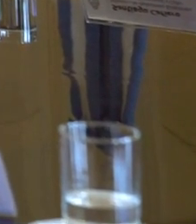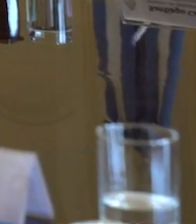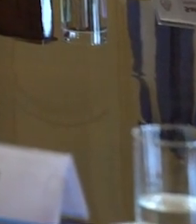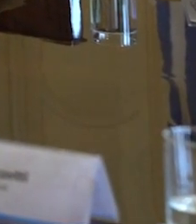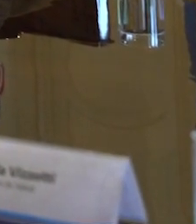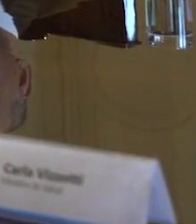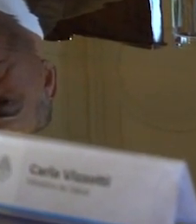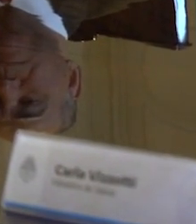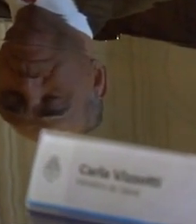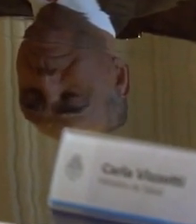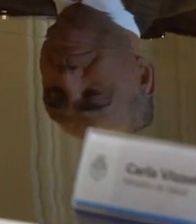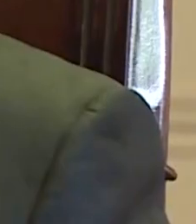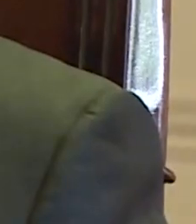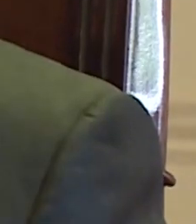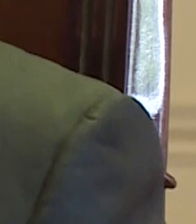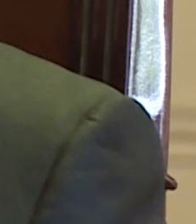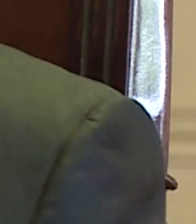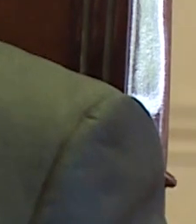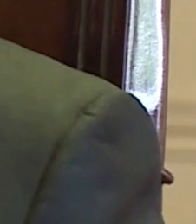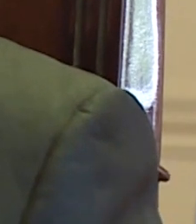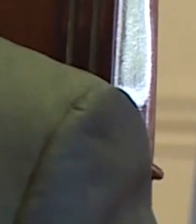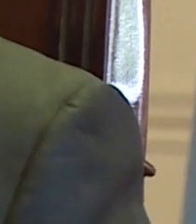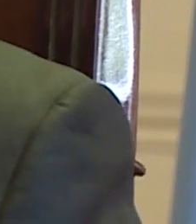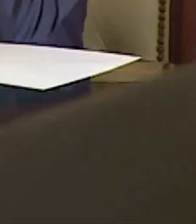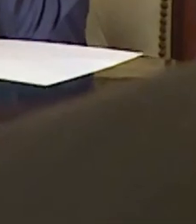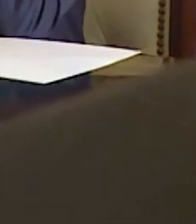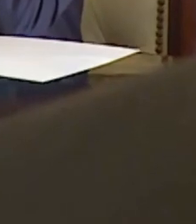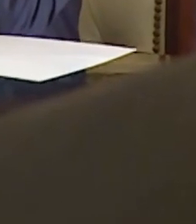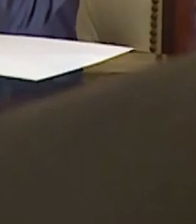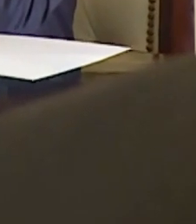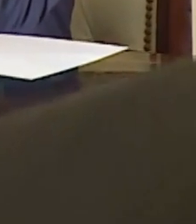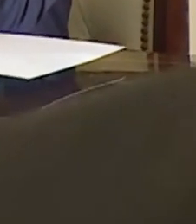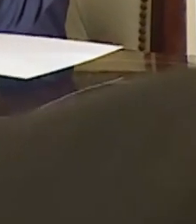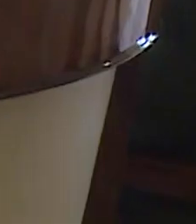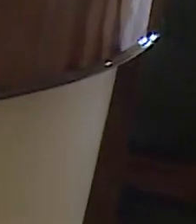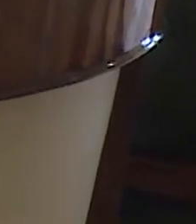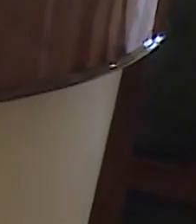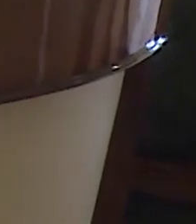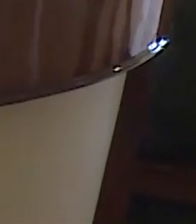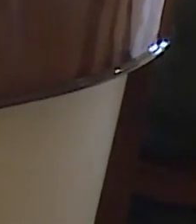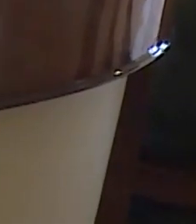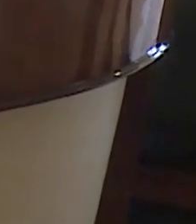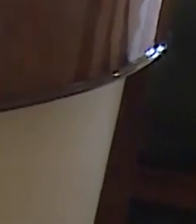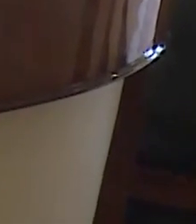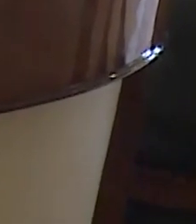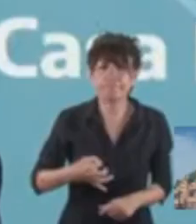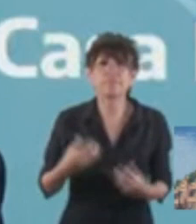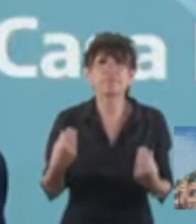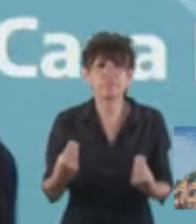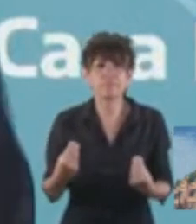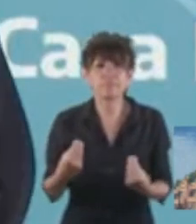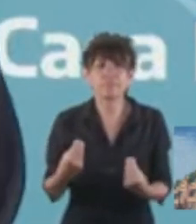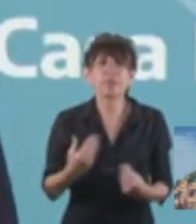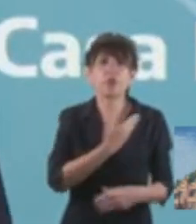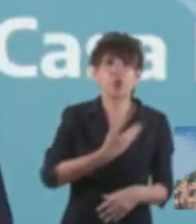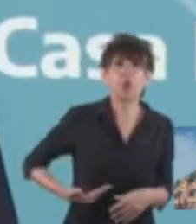importante en la reunión de gabinete de hoy hemos analizado también una excelente reunión que tuvimos entre el gobierno